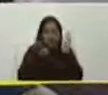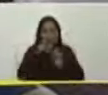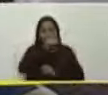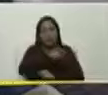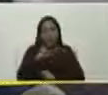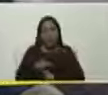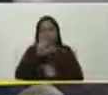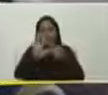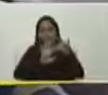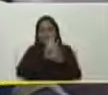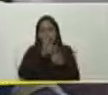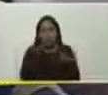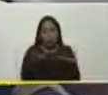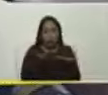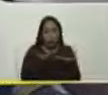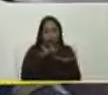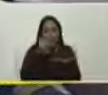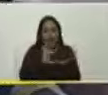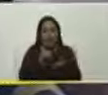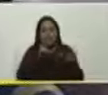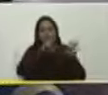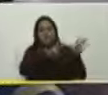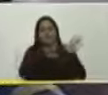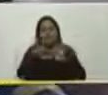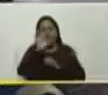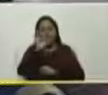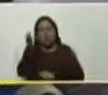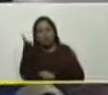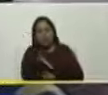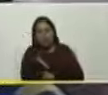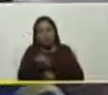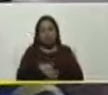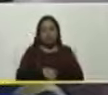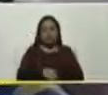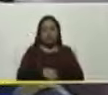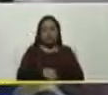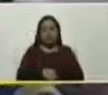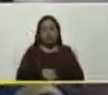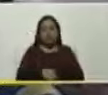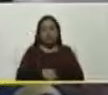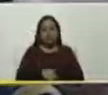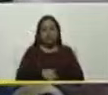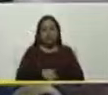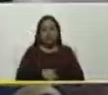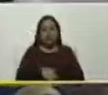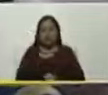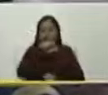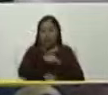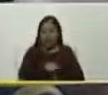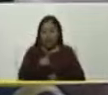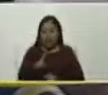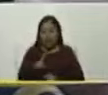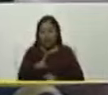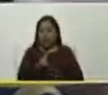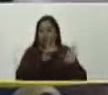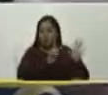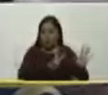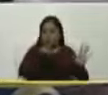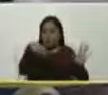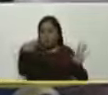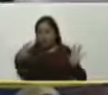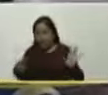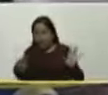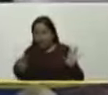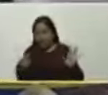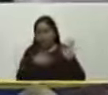Y 5 escuelas que están en el 75%. Es decir, ya pasamos con estas primeras siete, mañana la segunda fase,